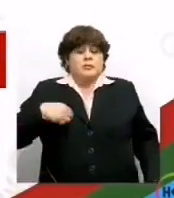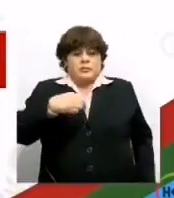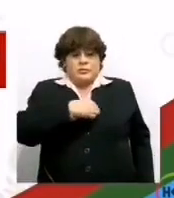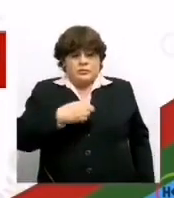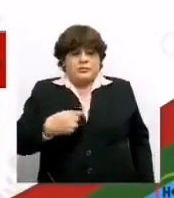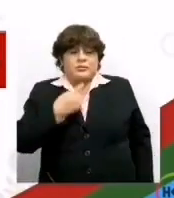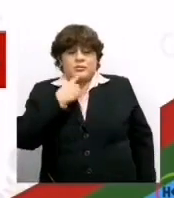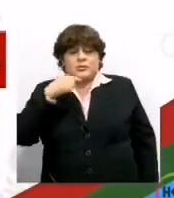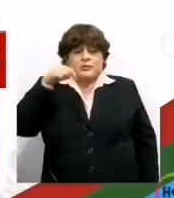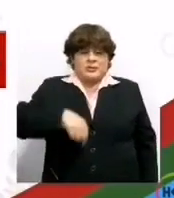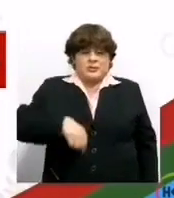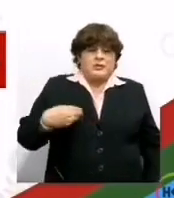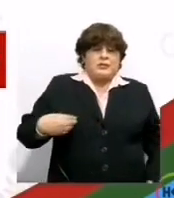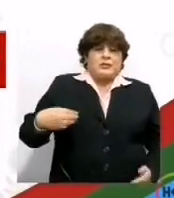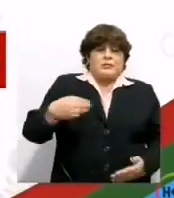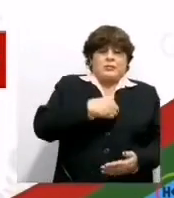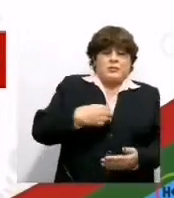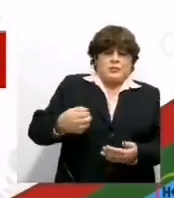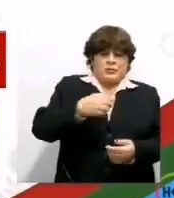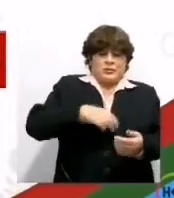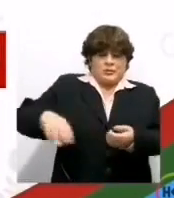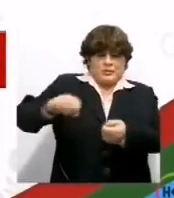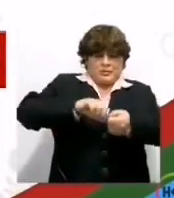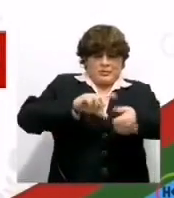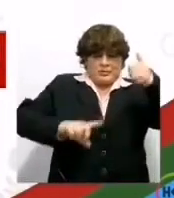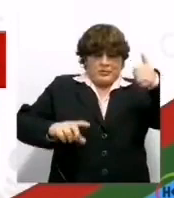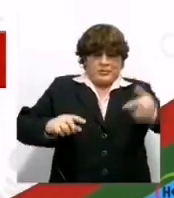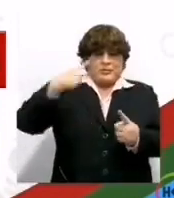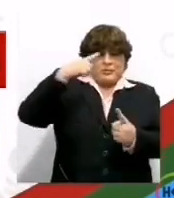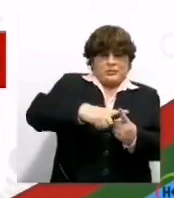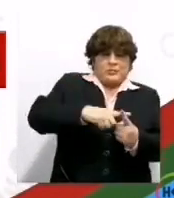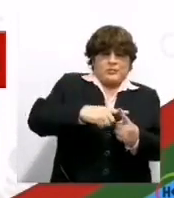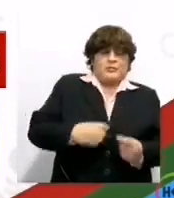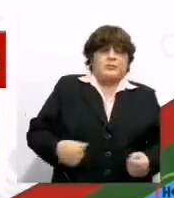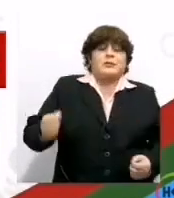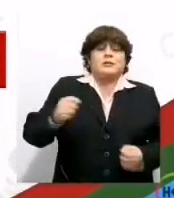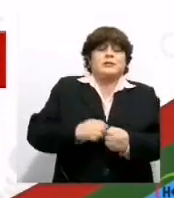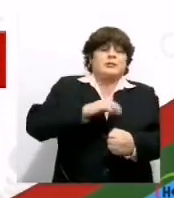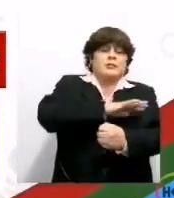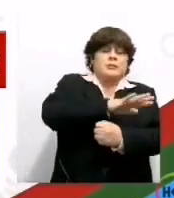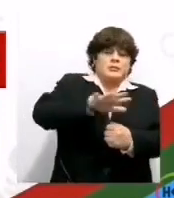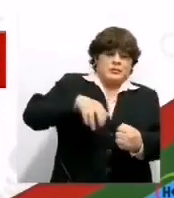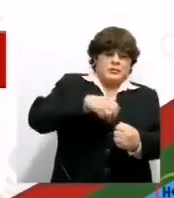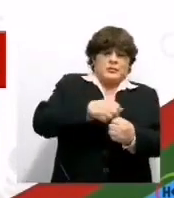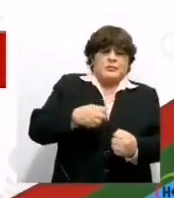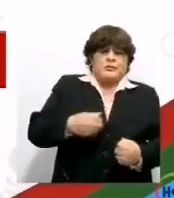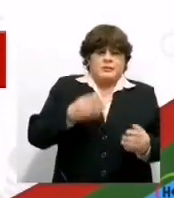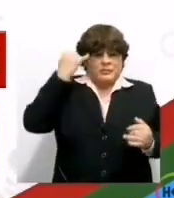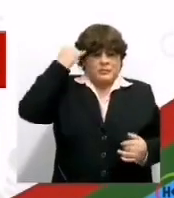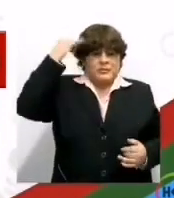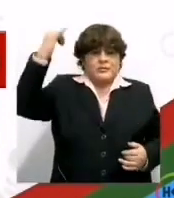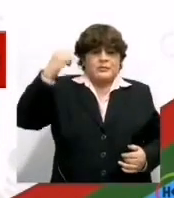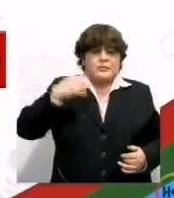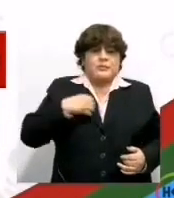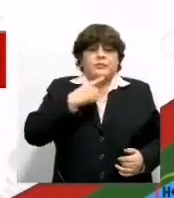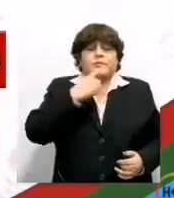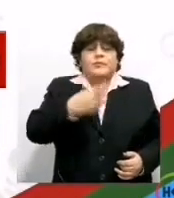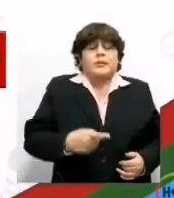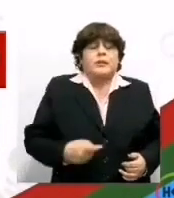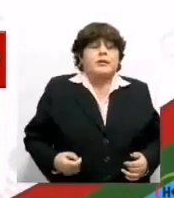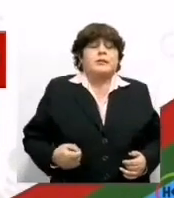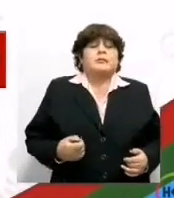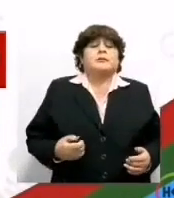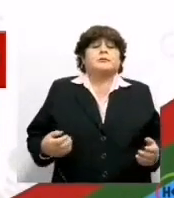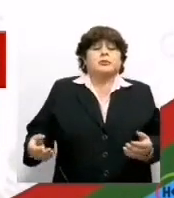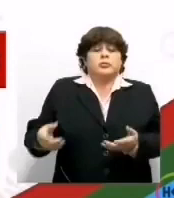desde el movimiento regional súmate para luchar contra la inseguridad ciudadana estamos proponiendo en